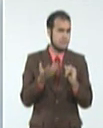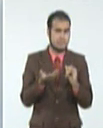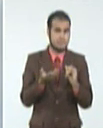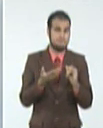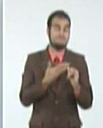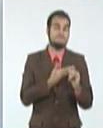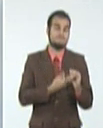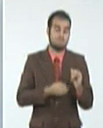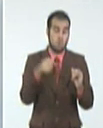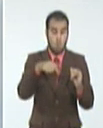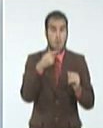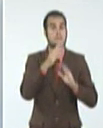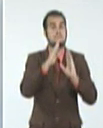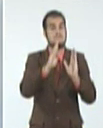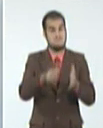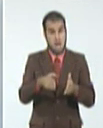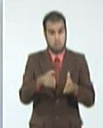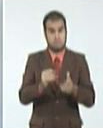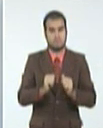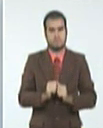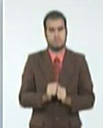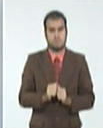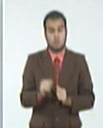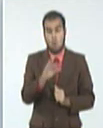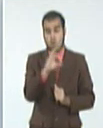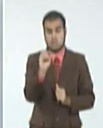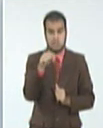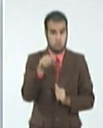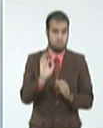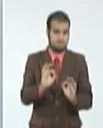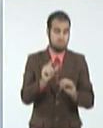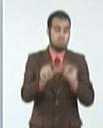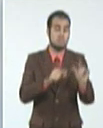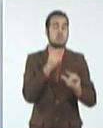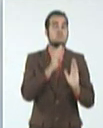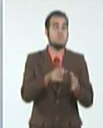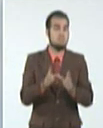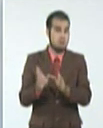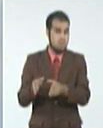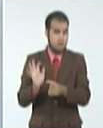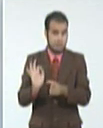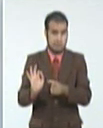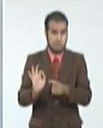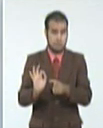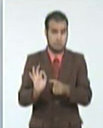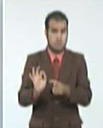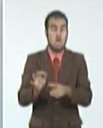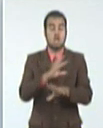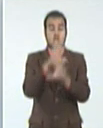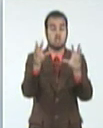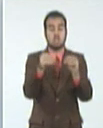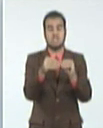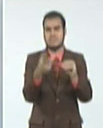lamentablemente fallecieron, los 80 pacientes que fallecieron, se acumulan